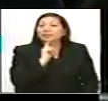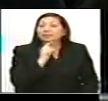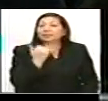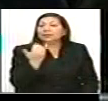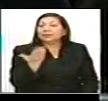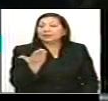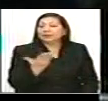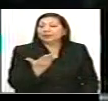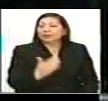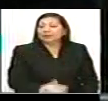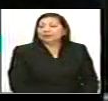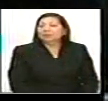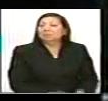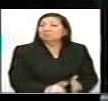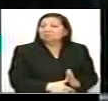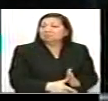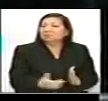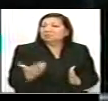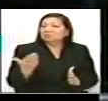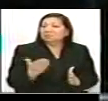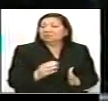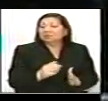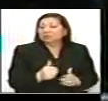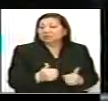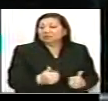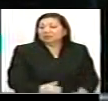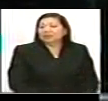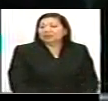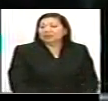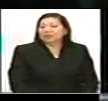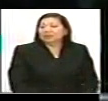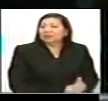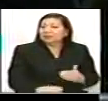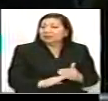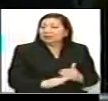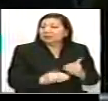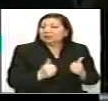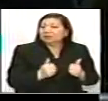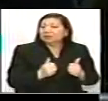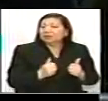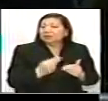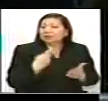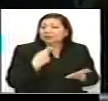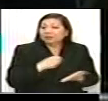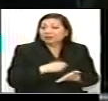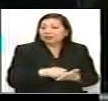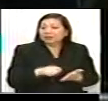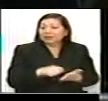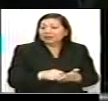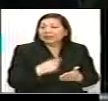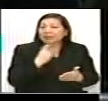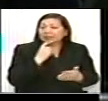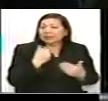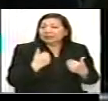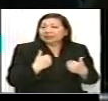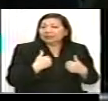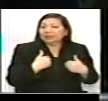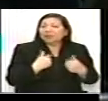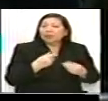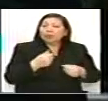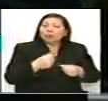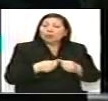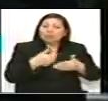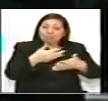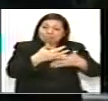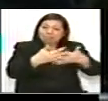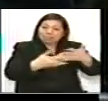eso. Luego ya vienen las otras, ¿no? En base a una buena data registrada, se tiene un banco de datos,